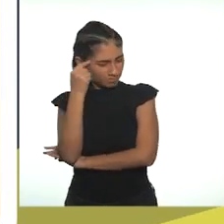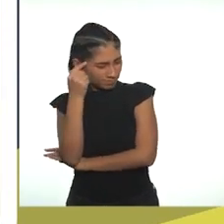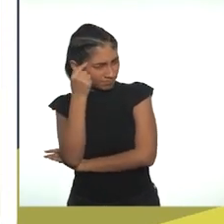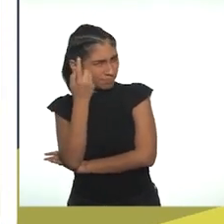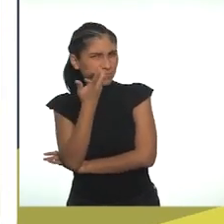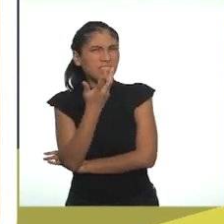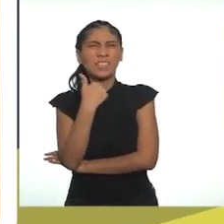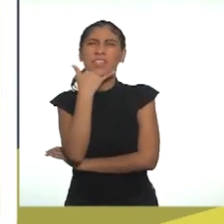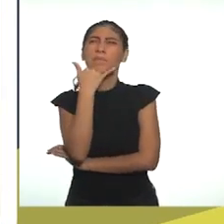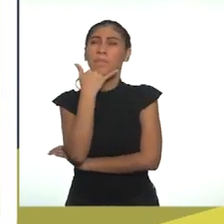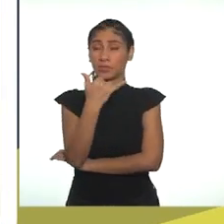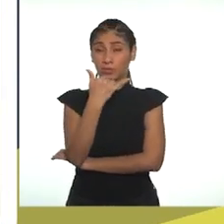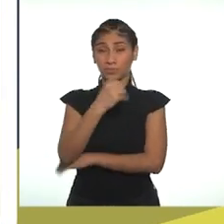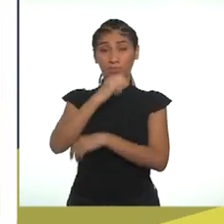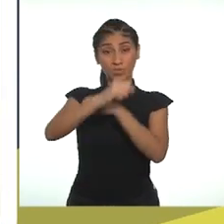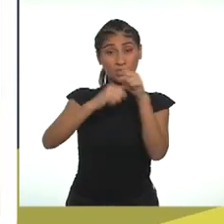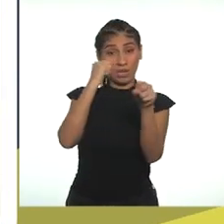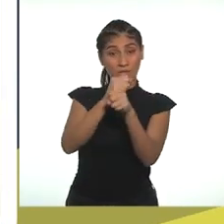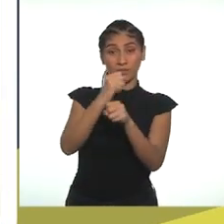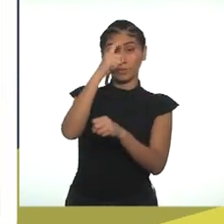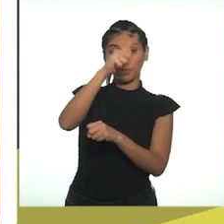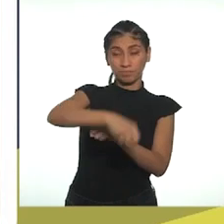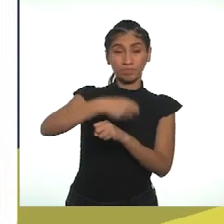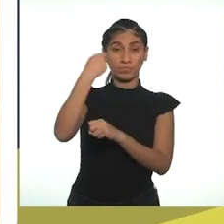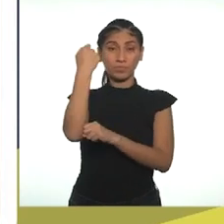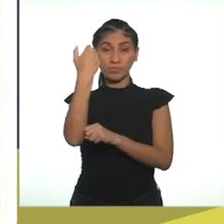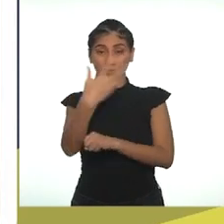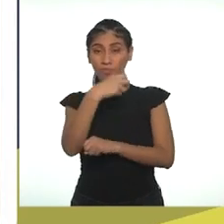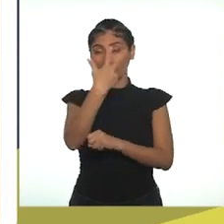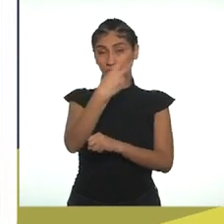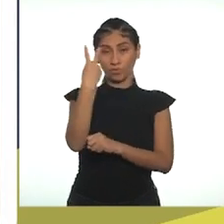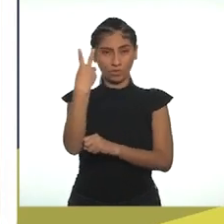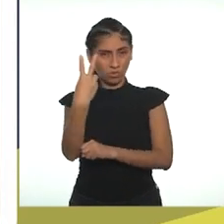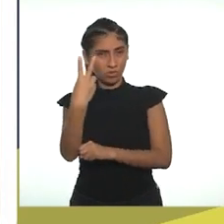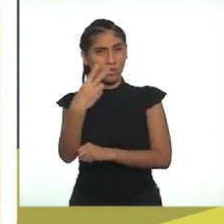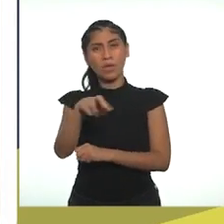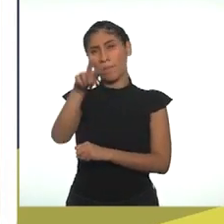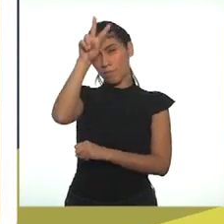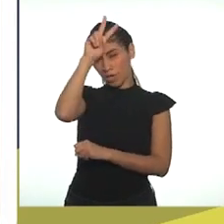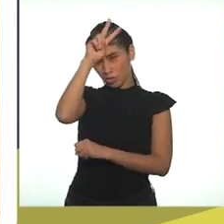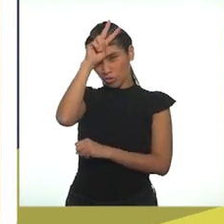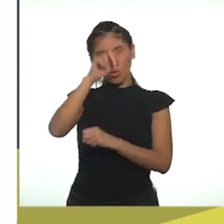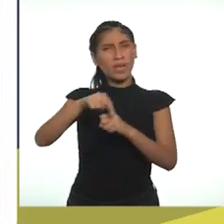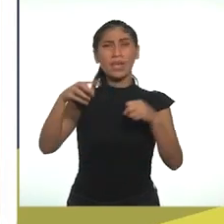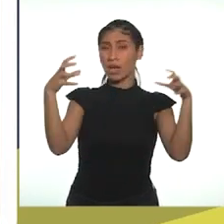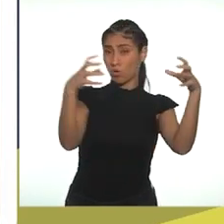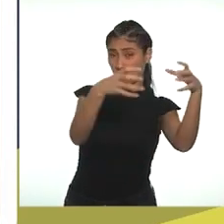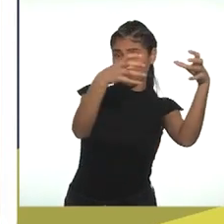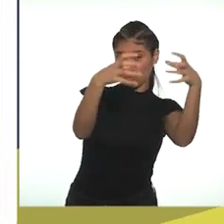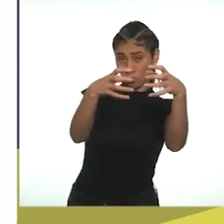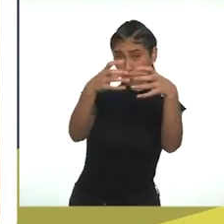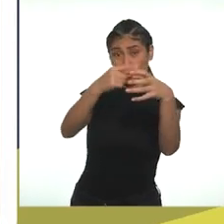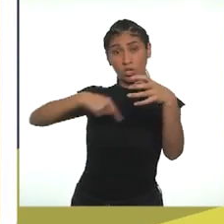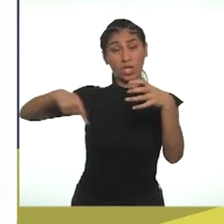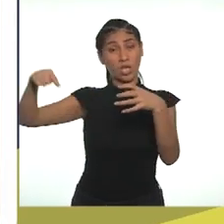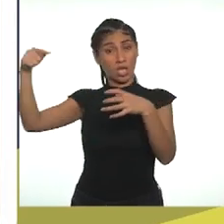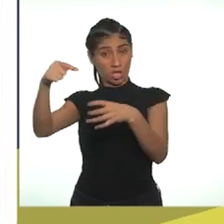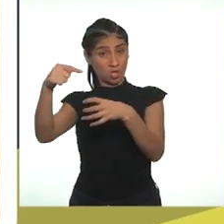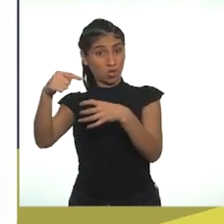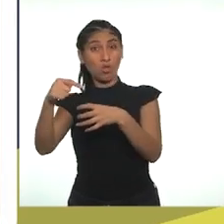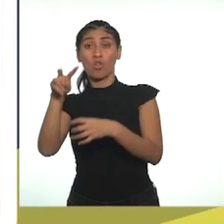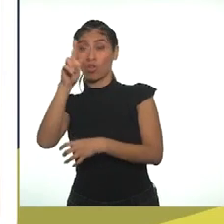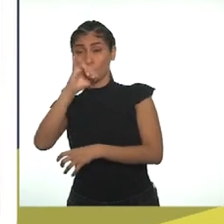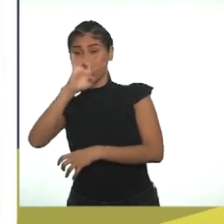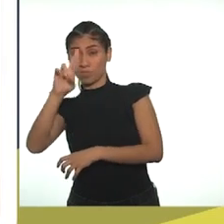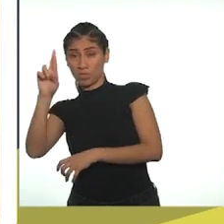respecto. Desde el año 1532, el Perú era una colonia gobernada por los virreyes,